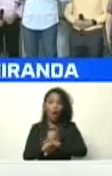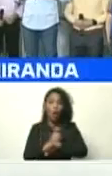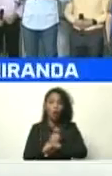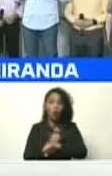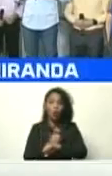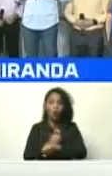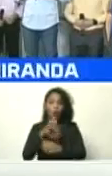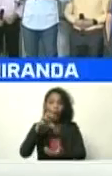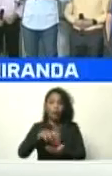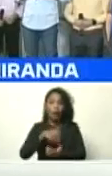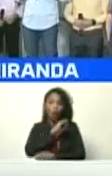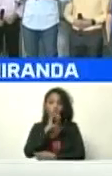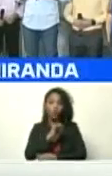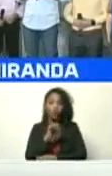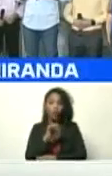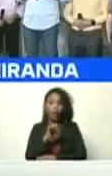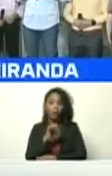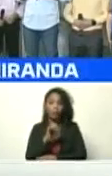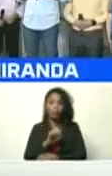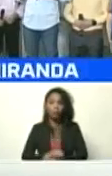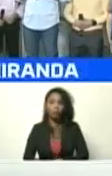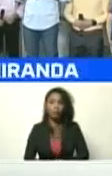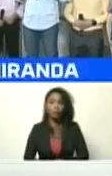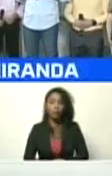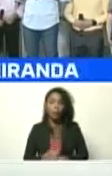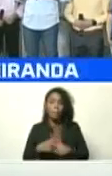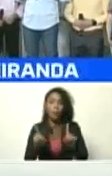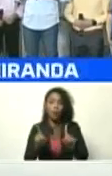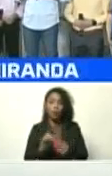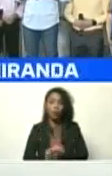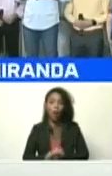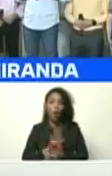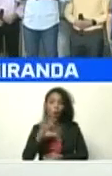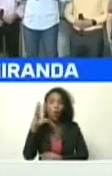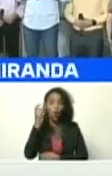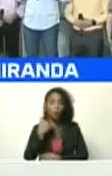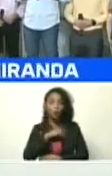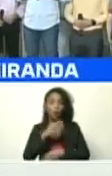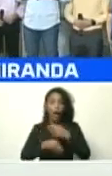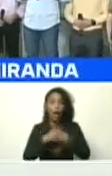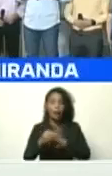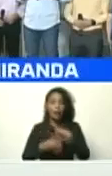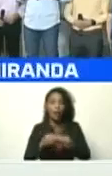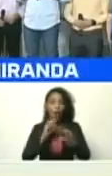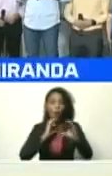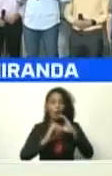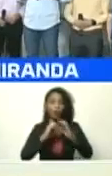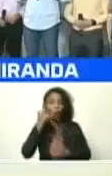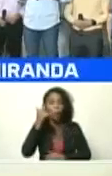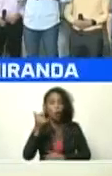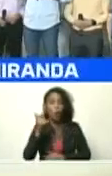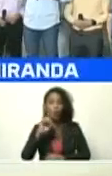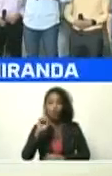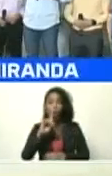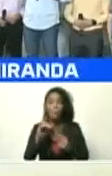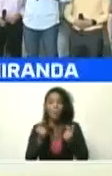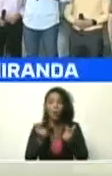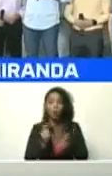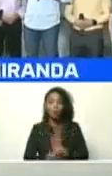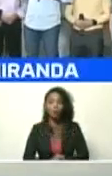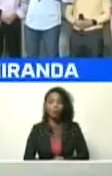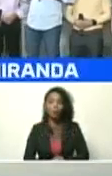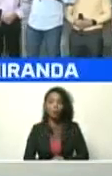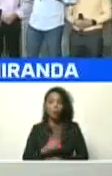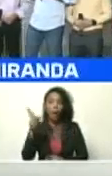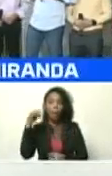del Zulia, Manuel Rosales, pero logramos comunicarnos con él después, no estaba desaparecido, estaba